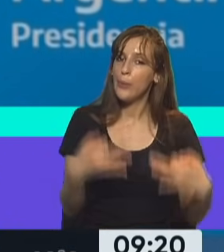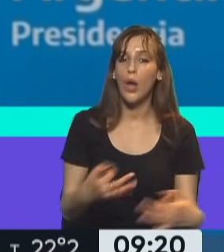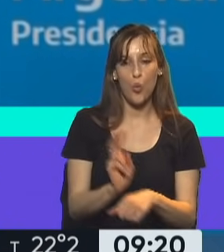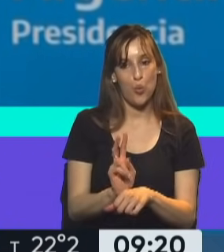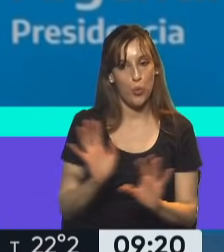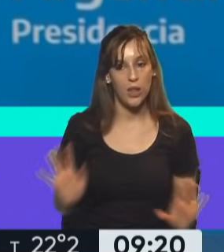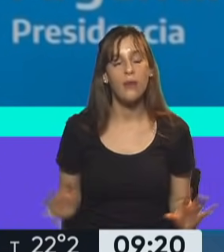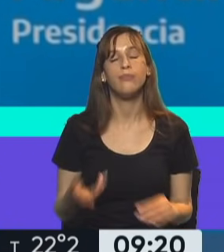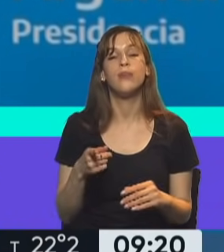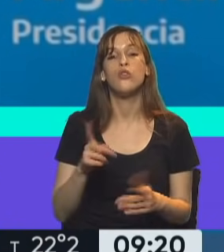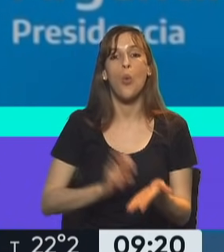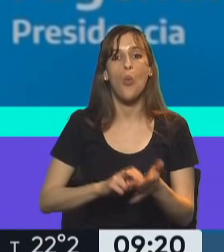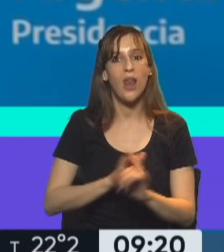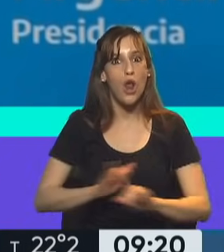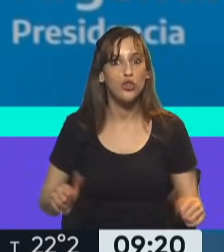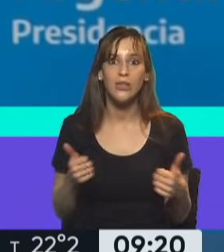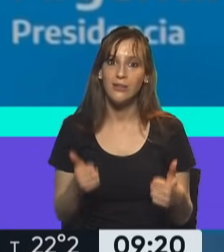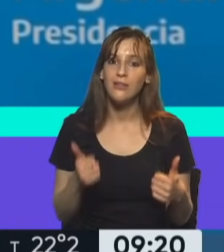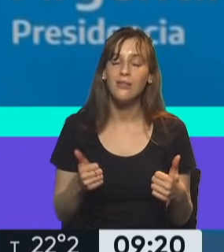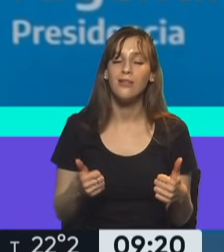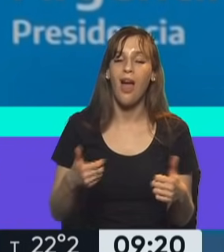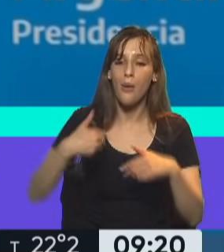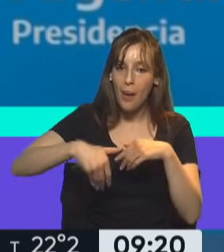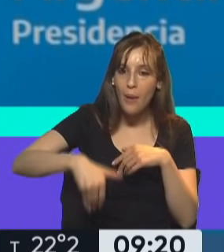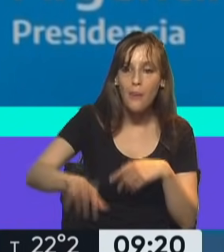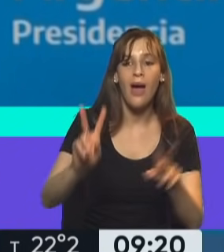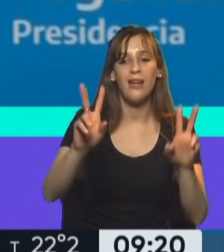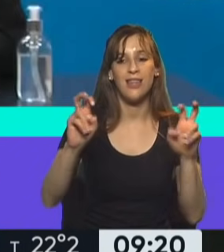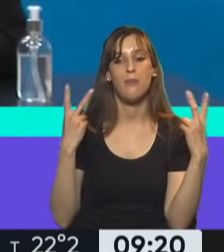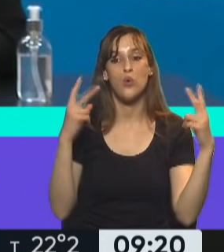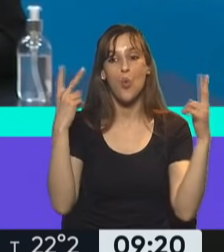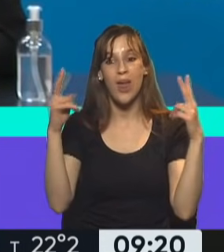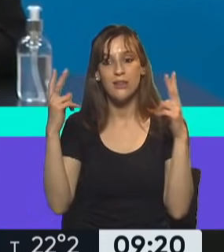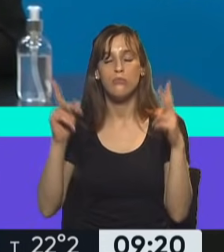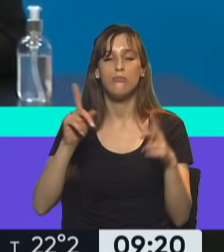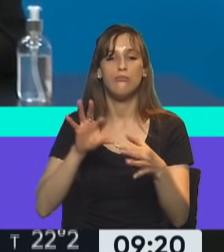que de acá en adelante, sin ninguna duda, el turismo va a ser uno de los grandes reactivadores de la economía.